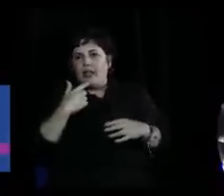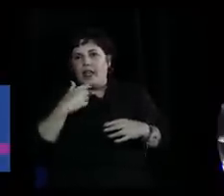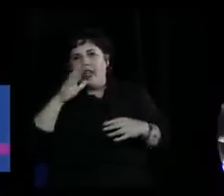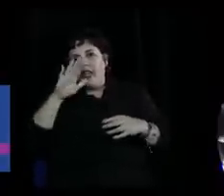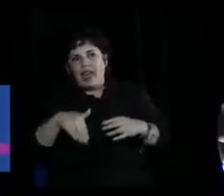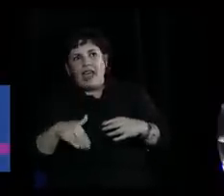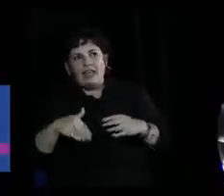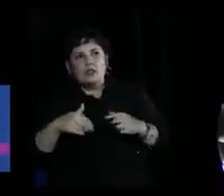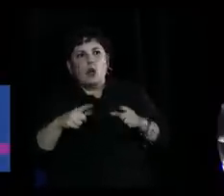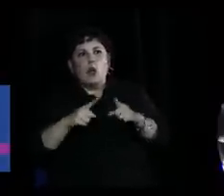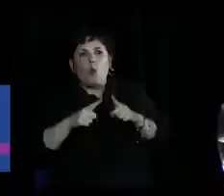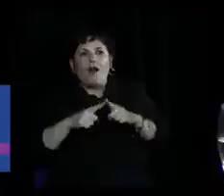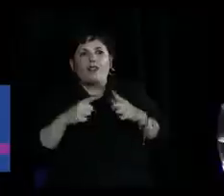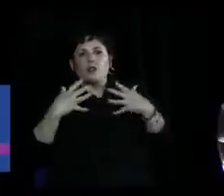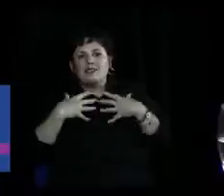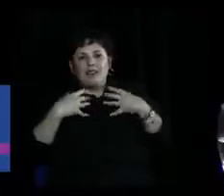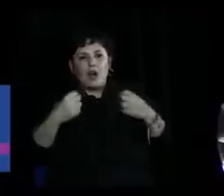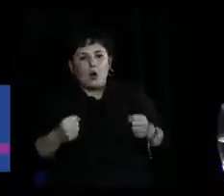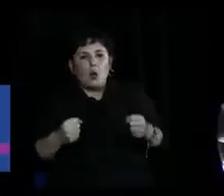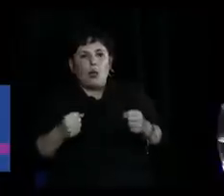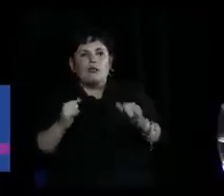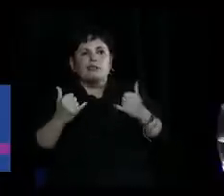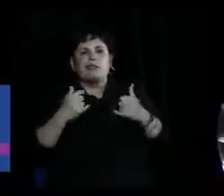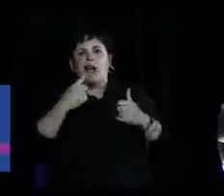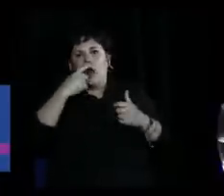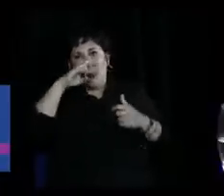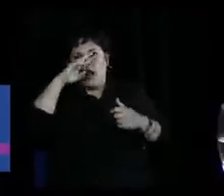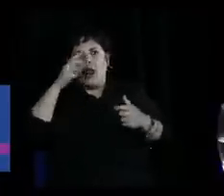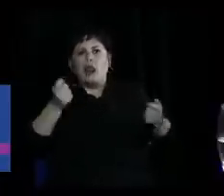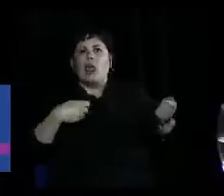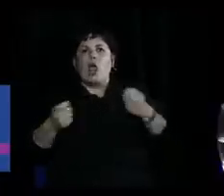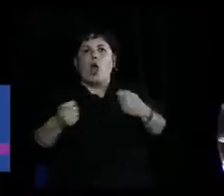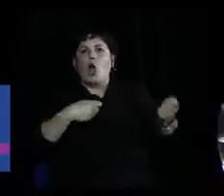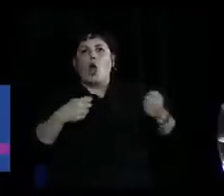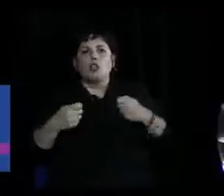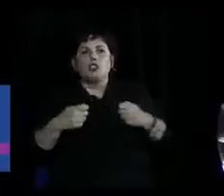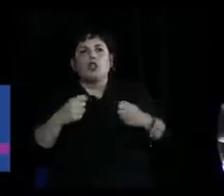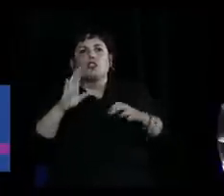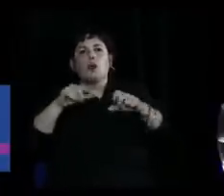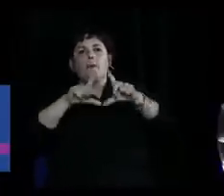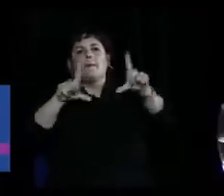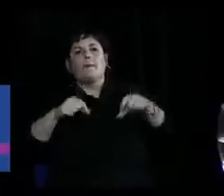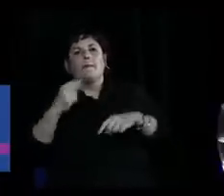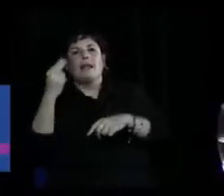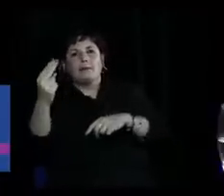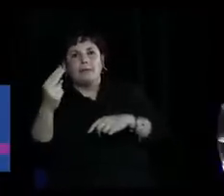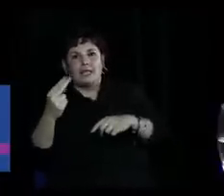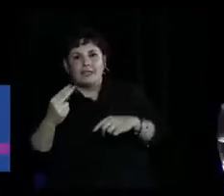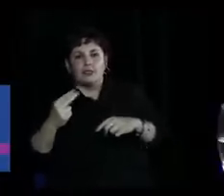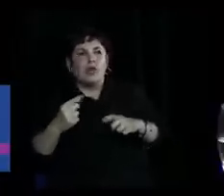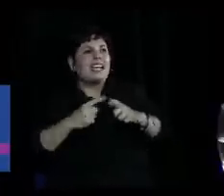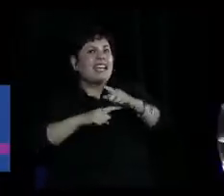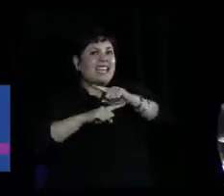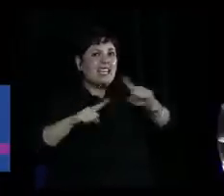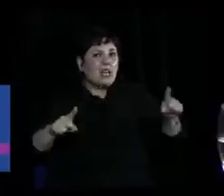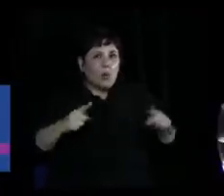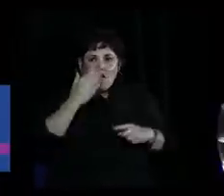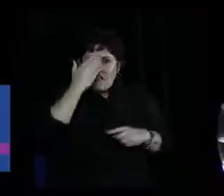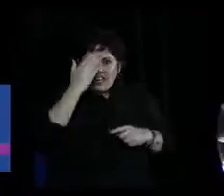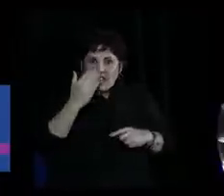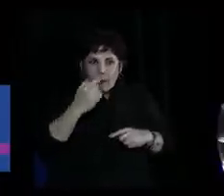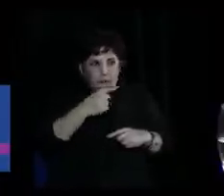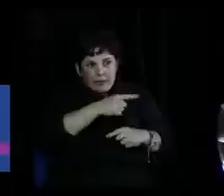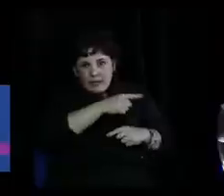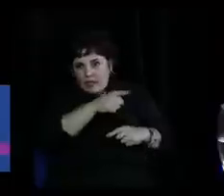es cuando la salud se transforma en comercio, es eso, son las patentes. Y ningún Frente Amplista, le escuché yo por lo